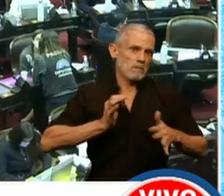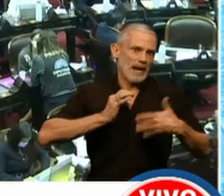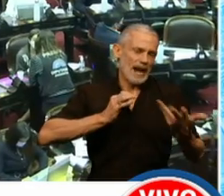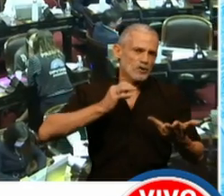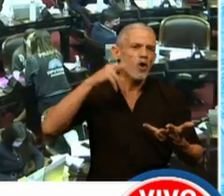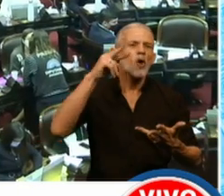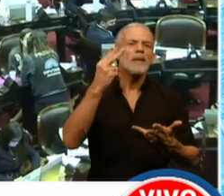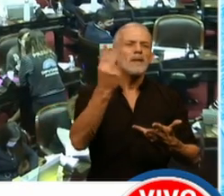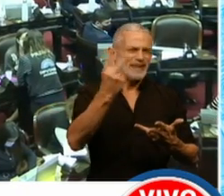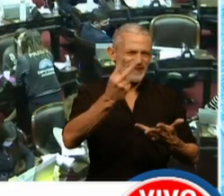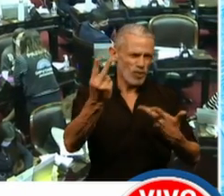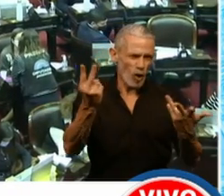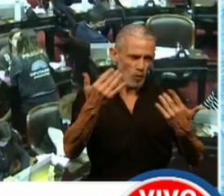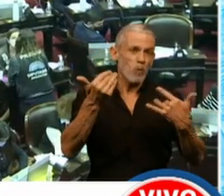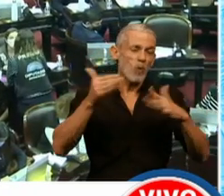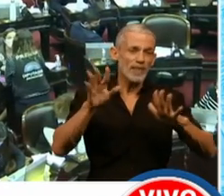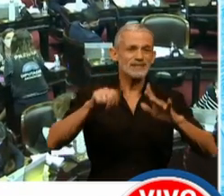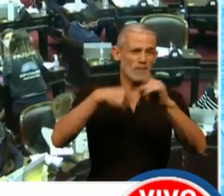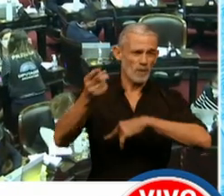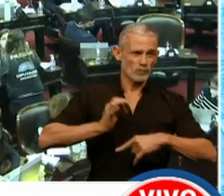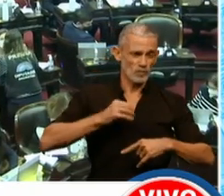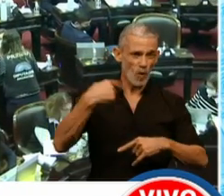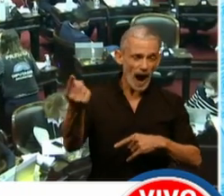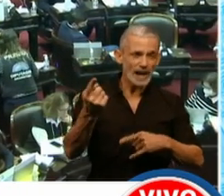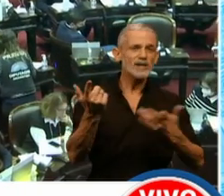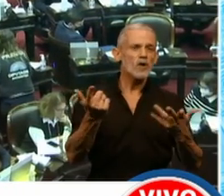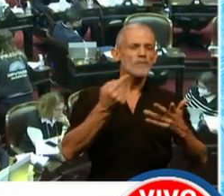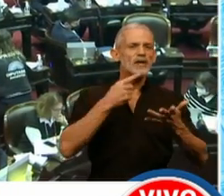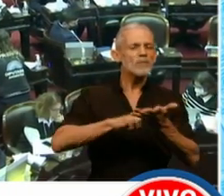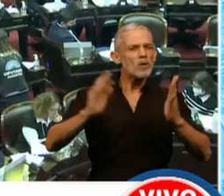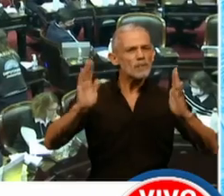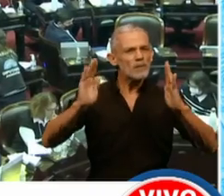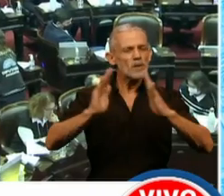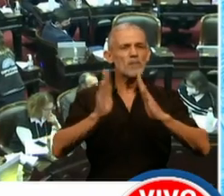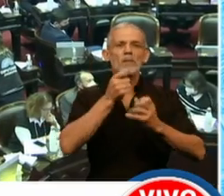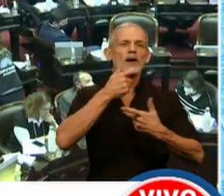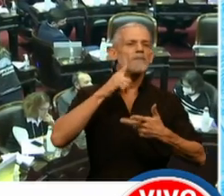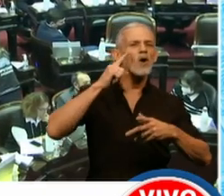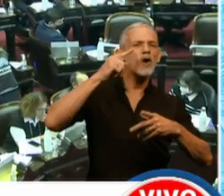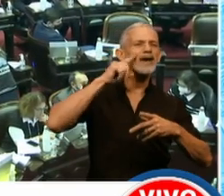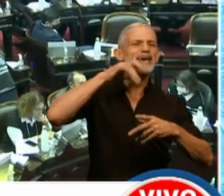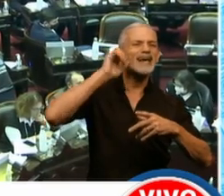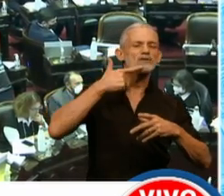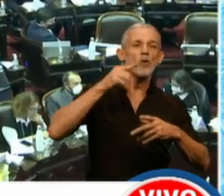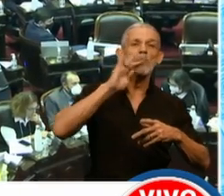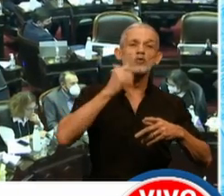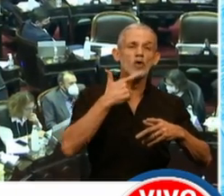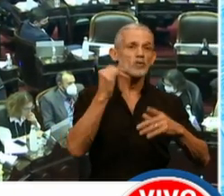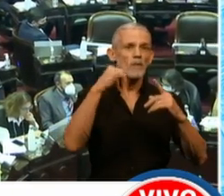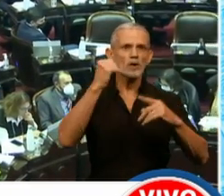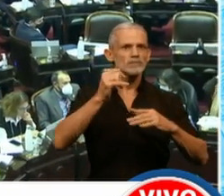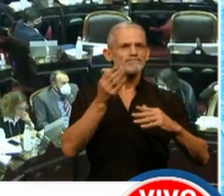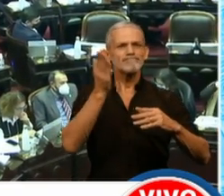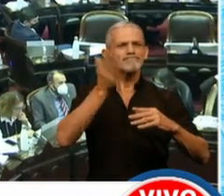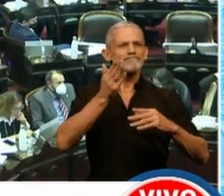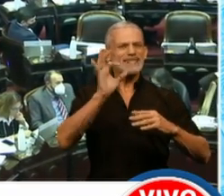2022 el próximo año en donde por ejemplo ingresos brutos debía quedar con una alícuota cero y